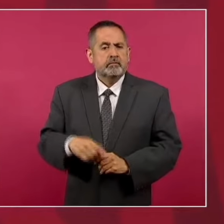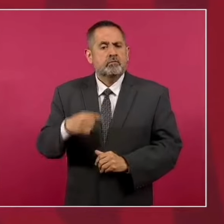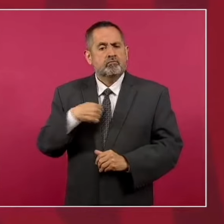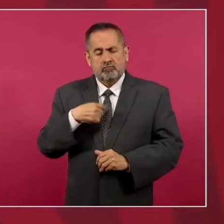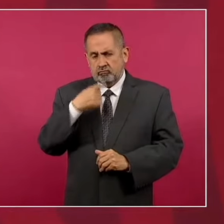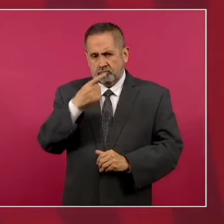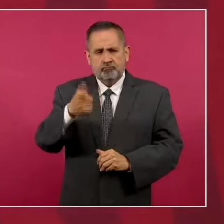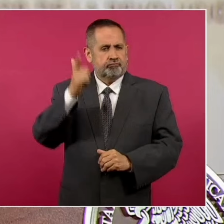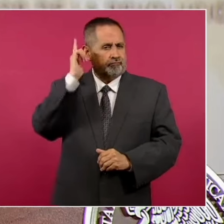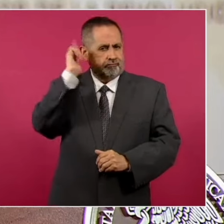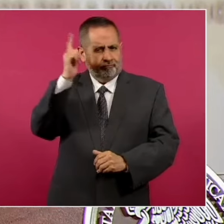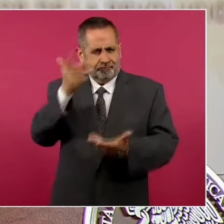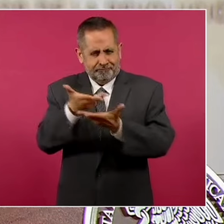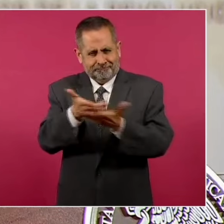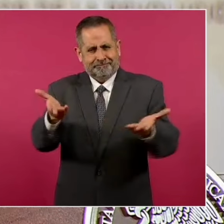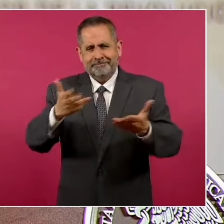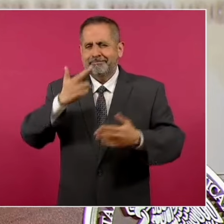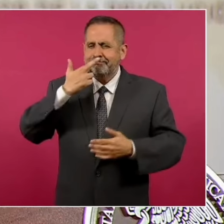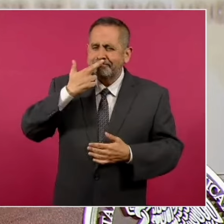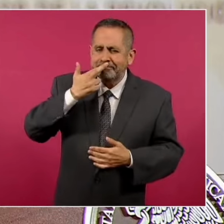les deseo a ustedes lo mejor.